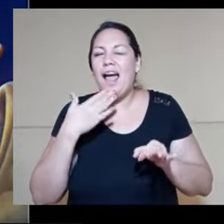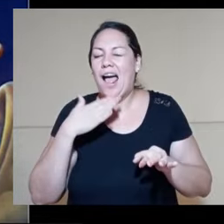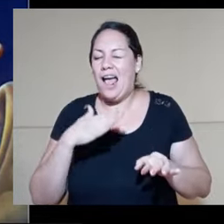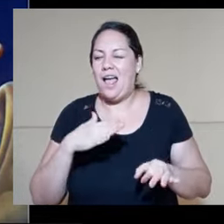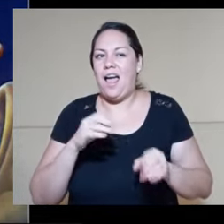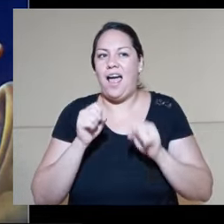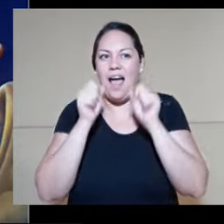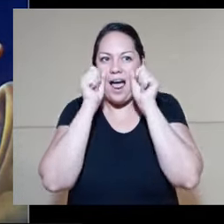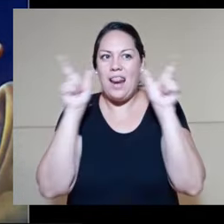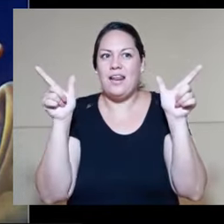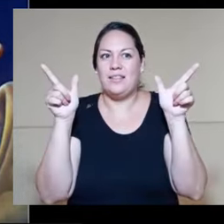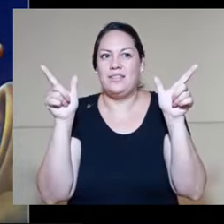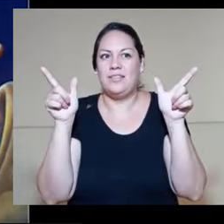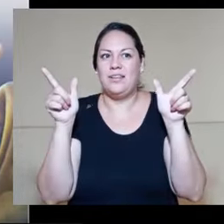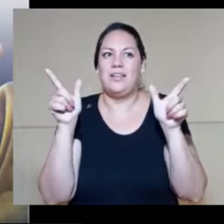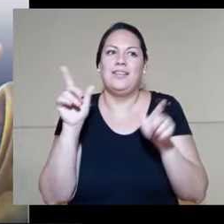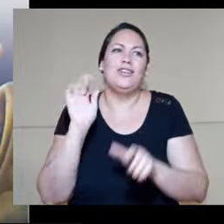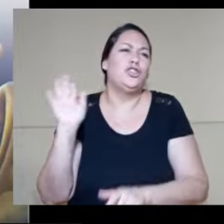Activen las neuronas.